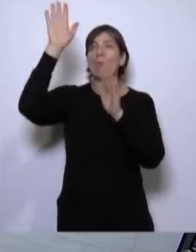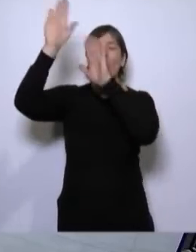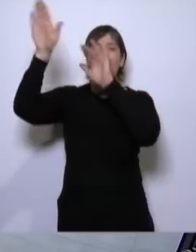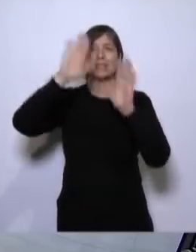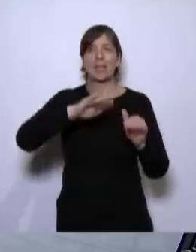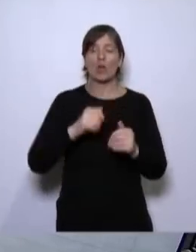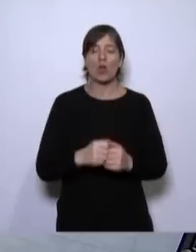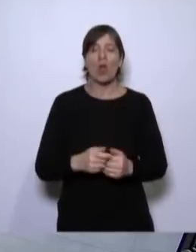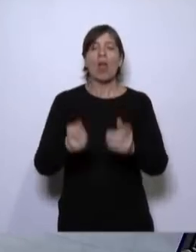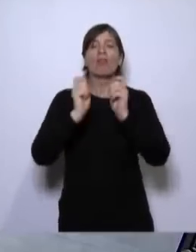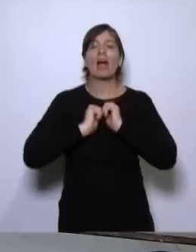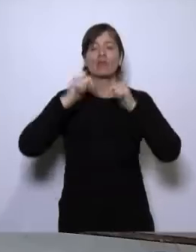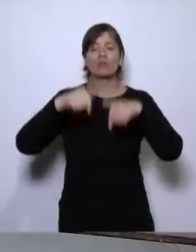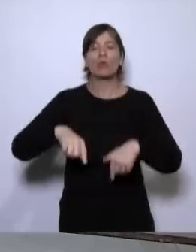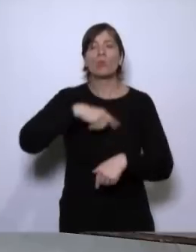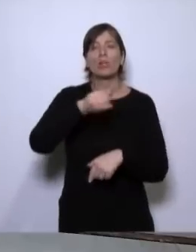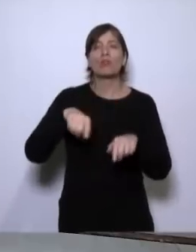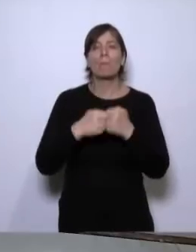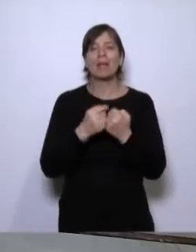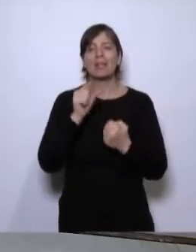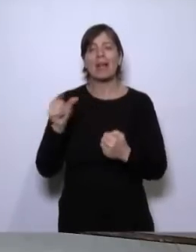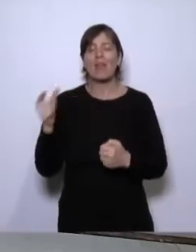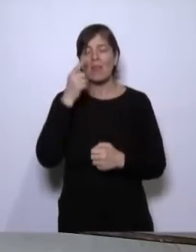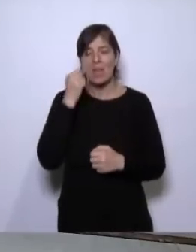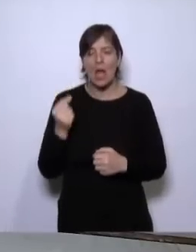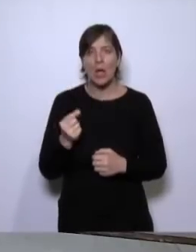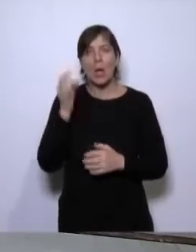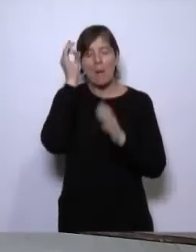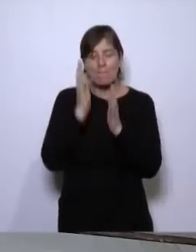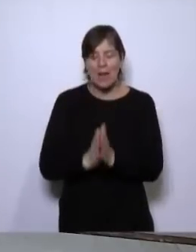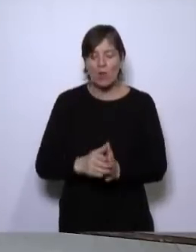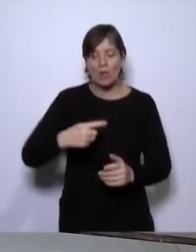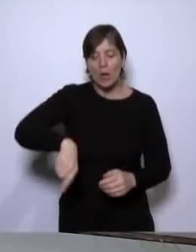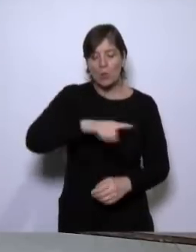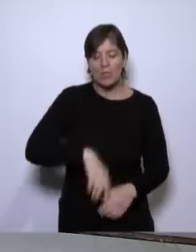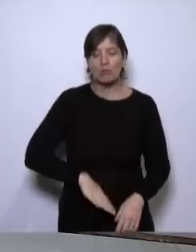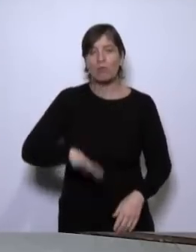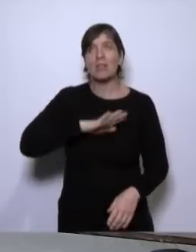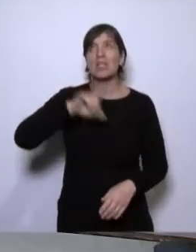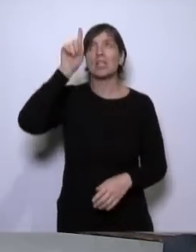Danos hoy nuestro pan de cada día. Perdona